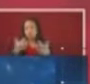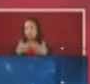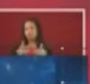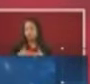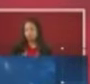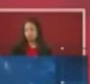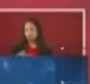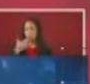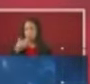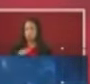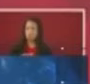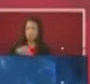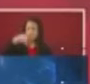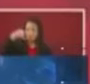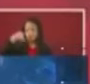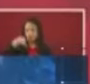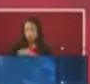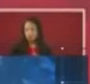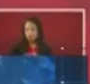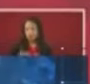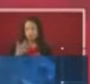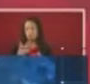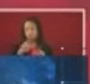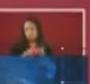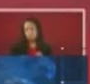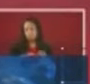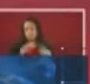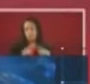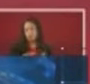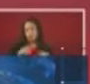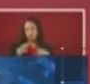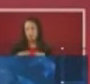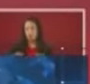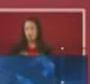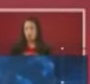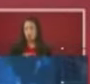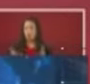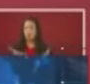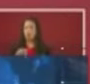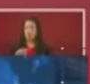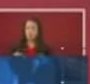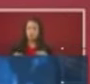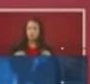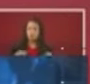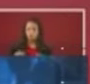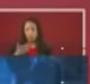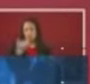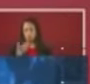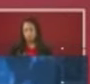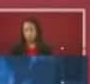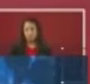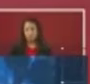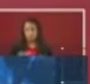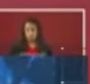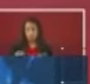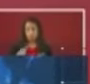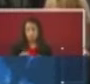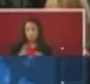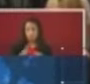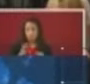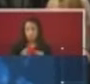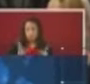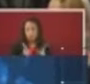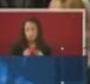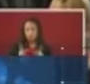los defensores públicos van a estar ahí con sensibilidad y con conocimientos para arroparlos y acompañarlos.